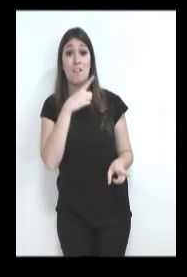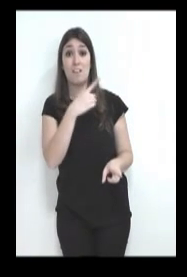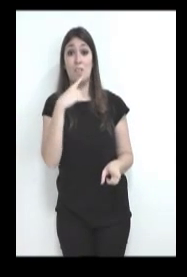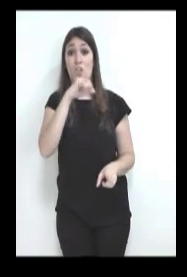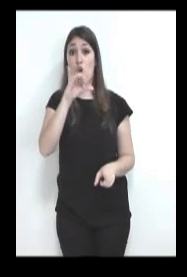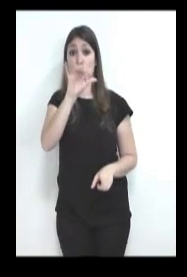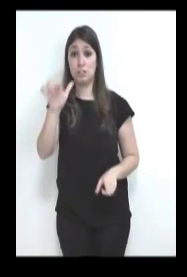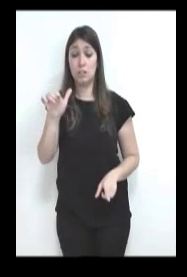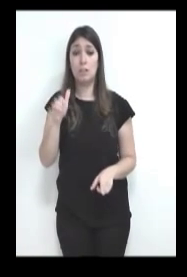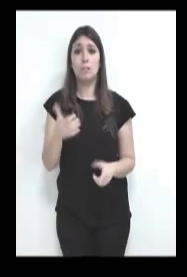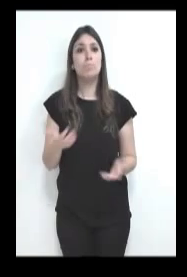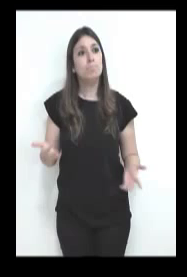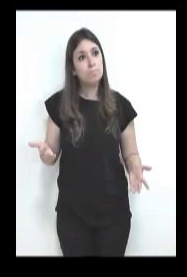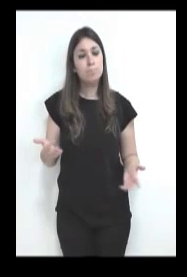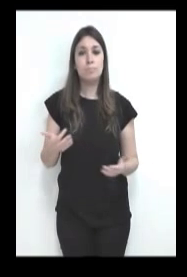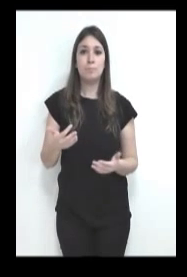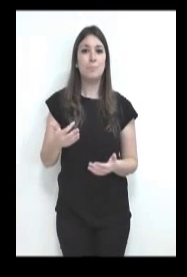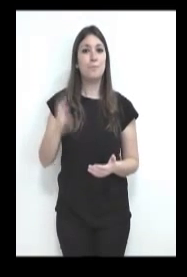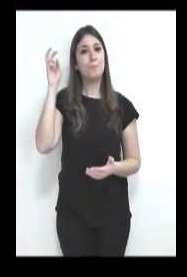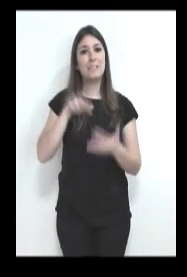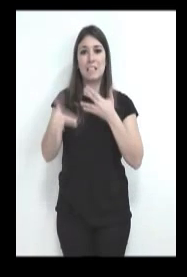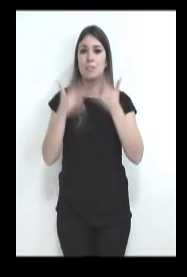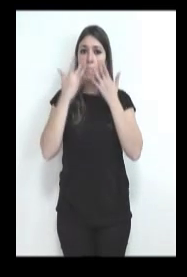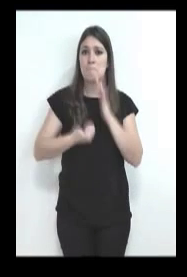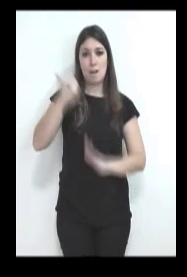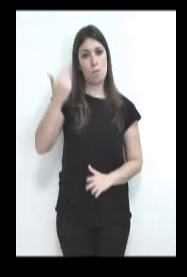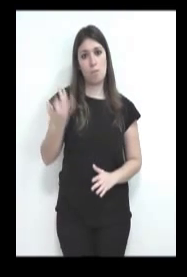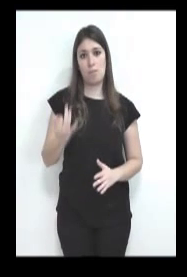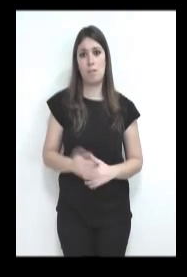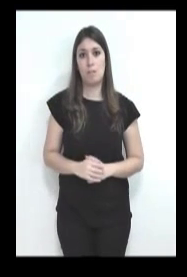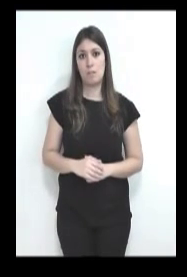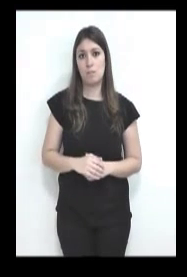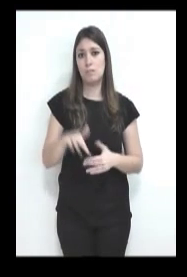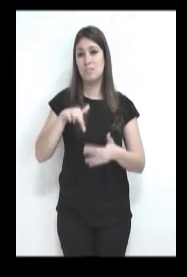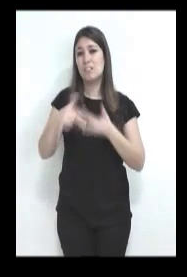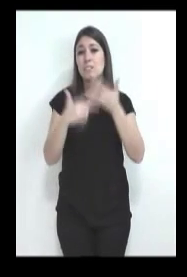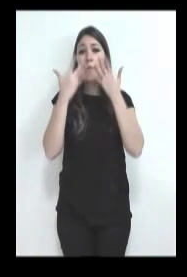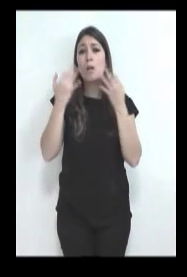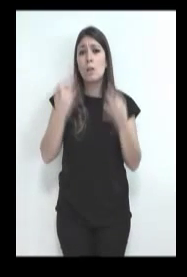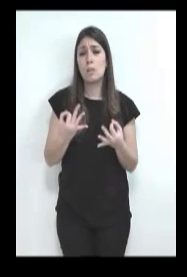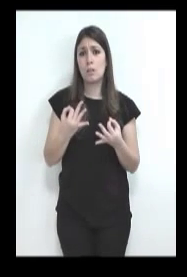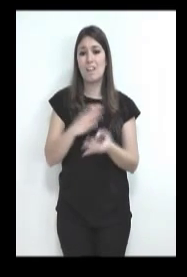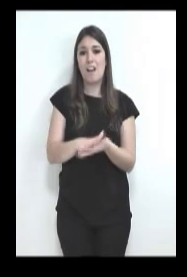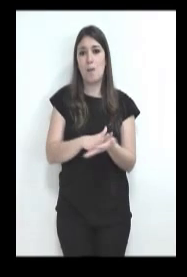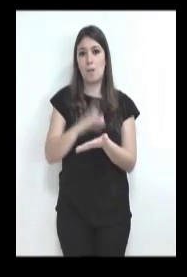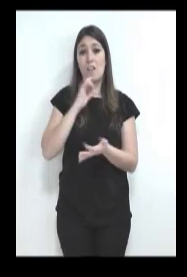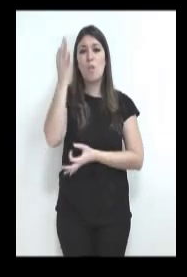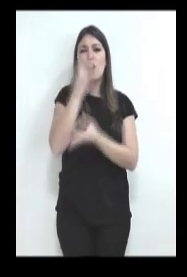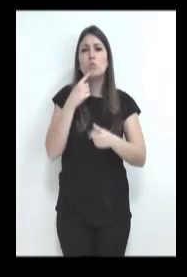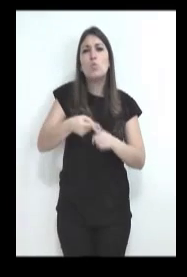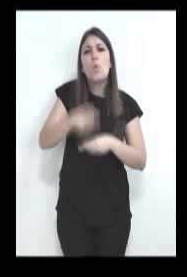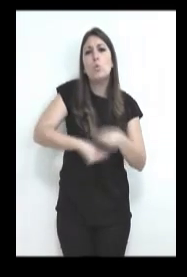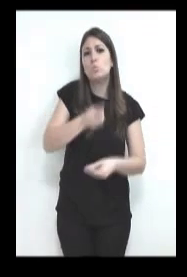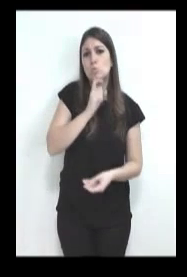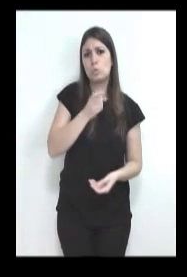José, yo creo que se basa en un principio de transparencia, ¿no? Es decir, de la transparencia de cómo se están tratando esos datos